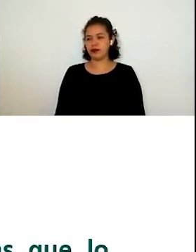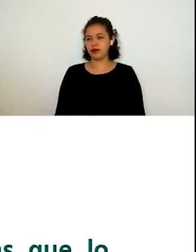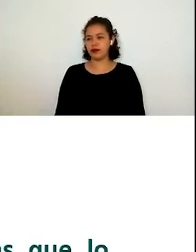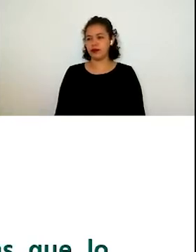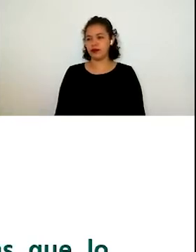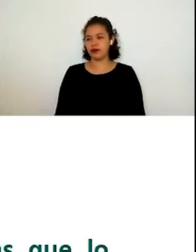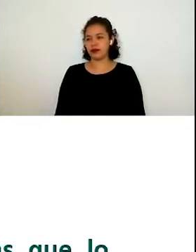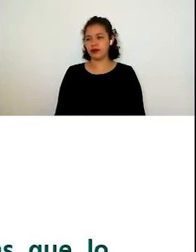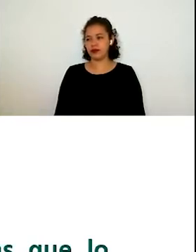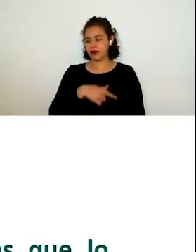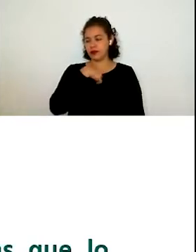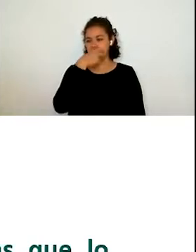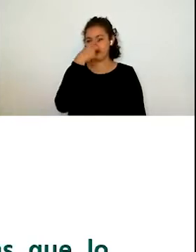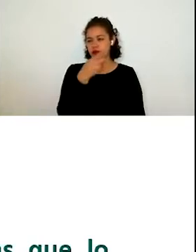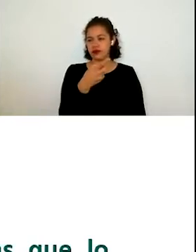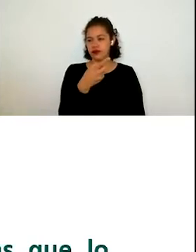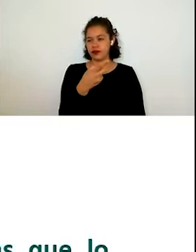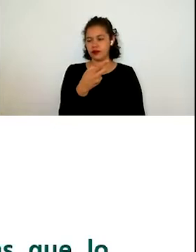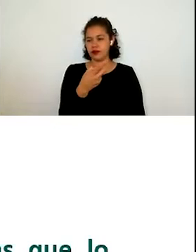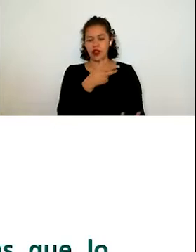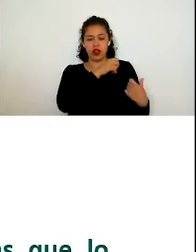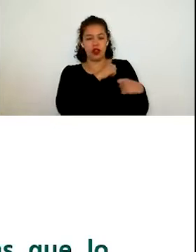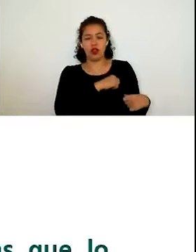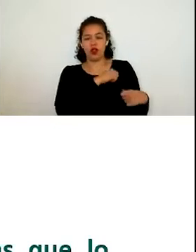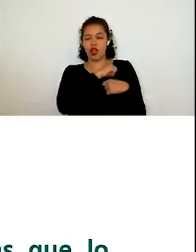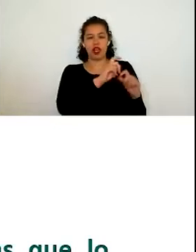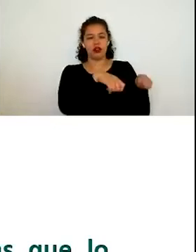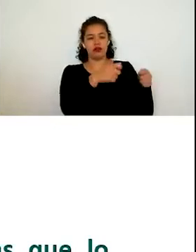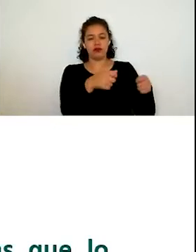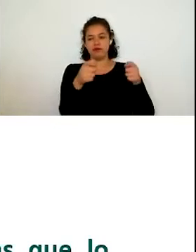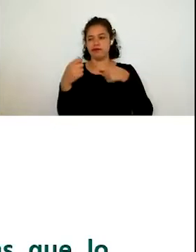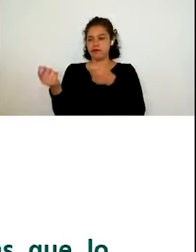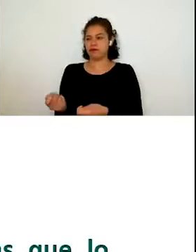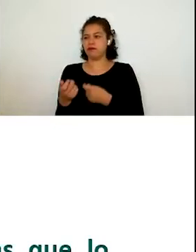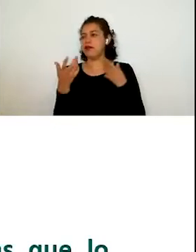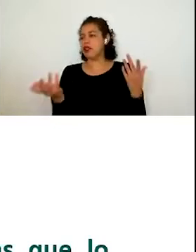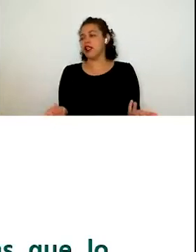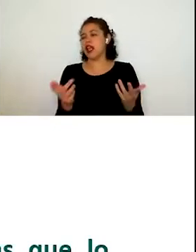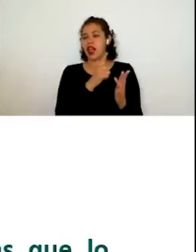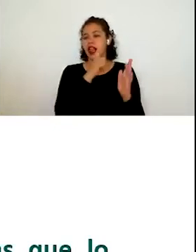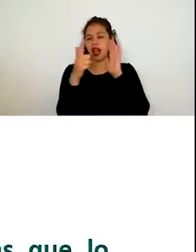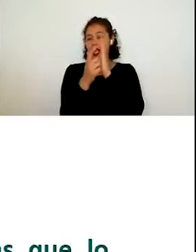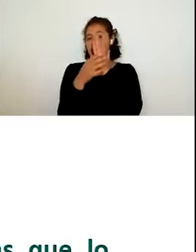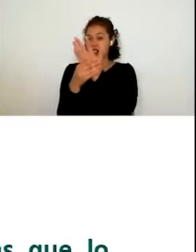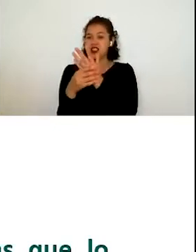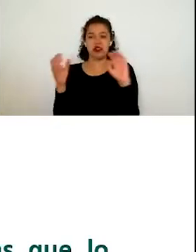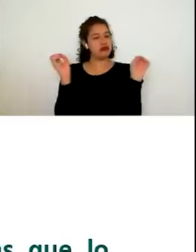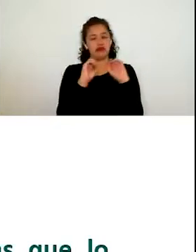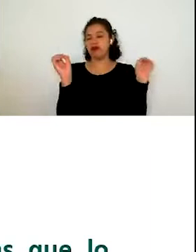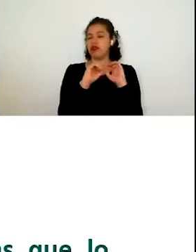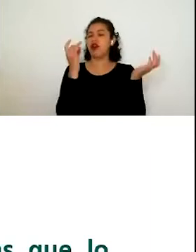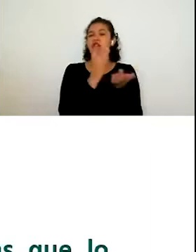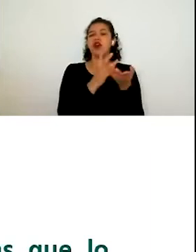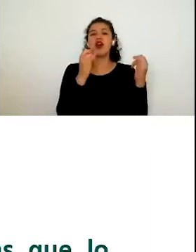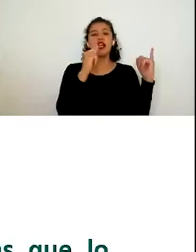Como les comentaba, la denominación de los cargos del patronato no está definida en ley. Eso es conforme a los